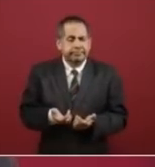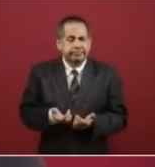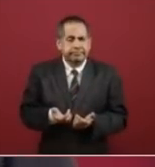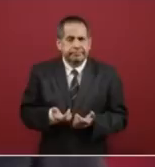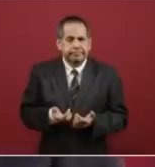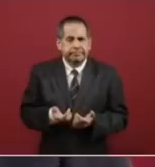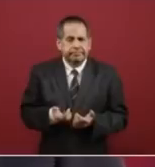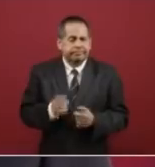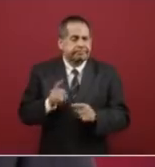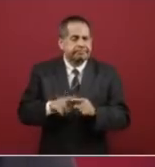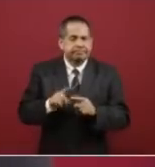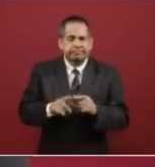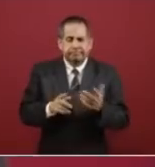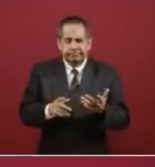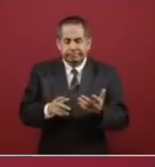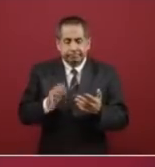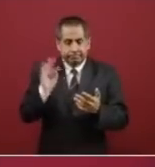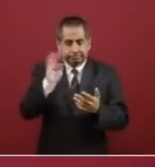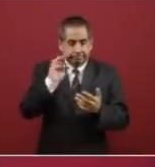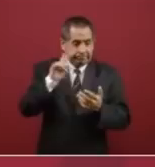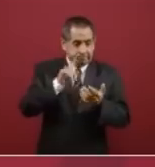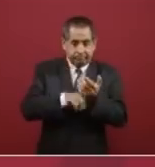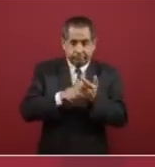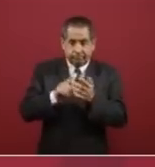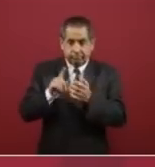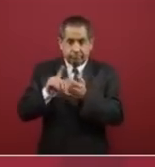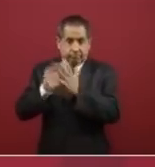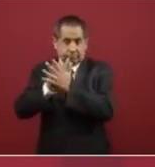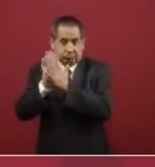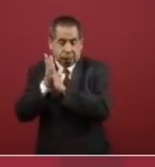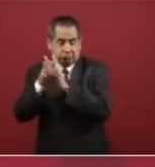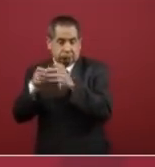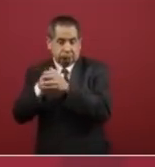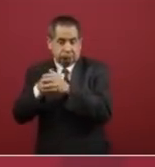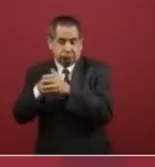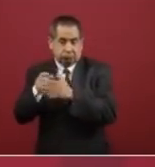se tratara de un crimen de Estado.